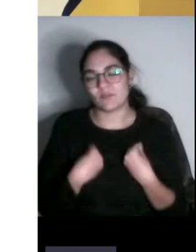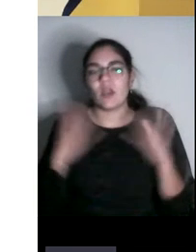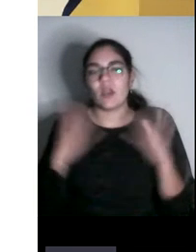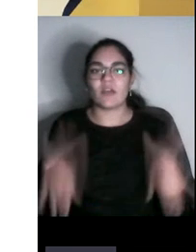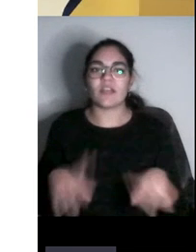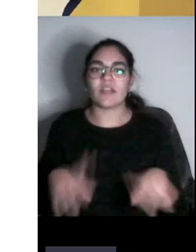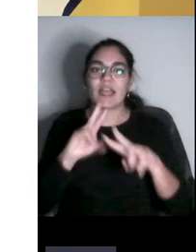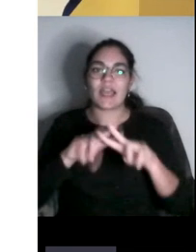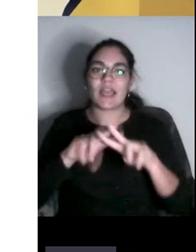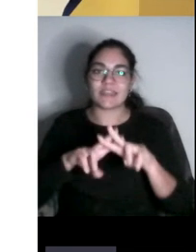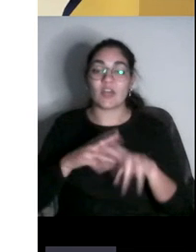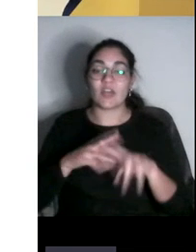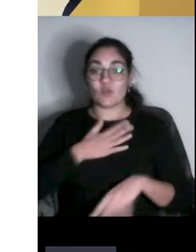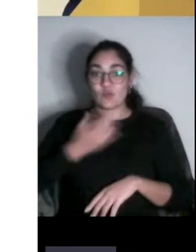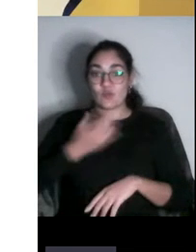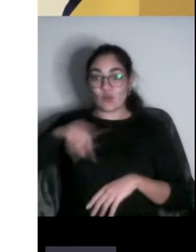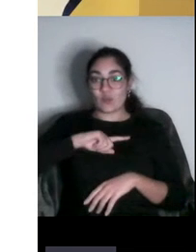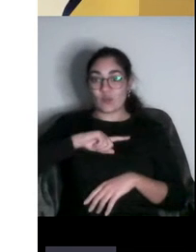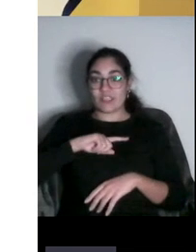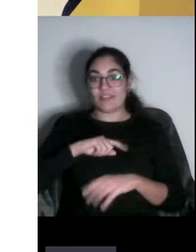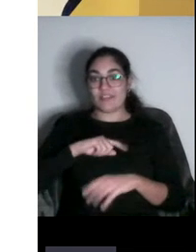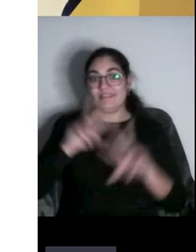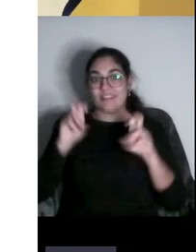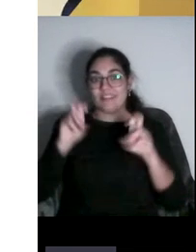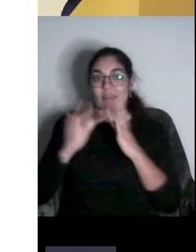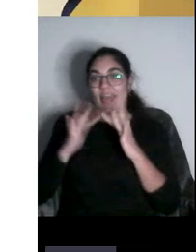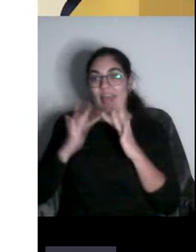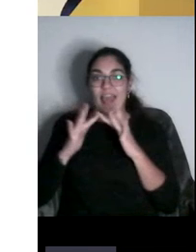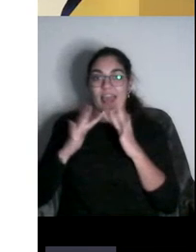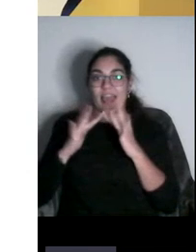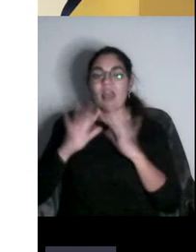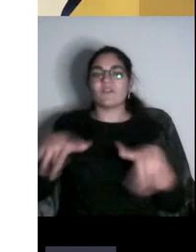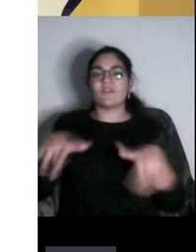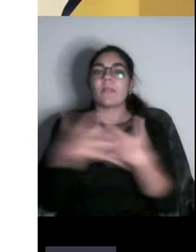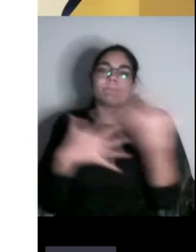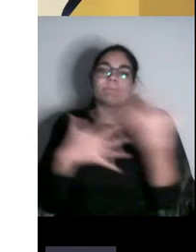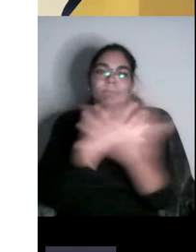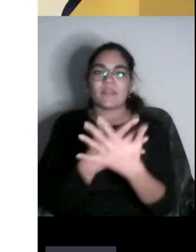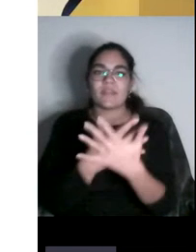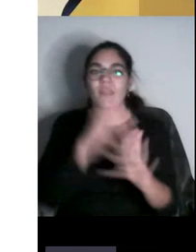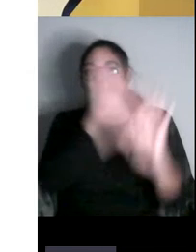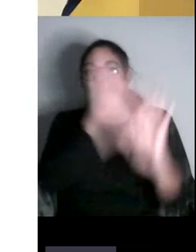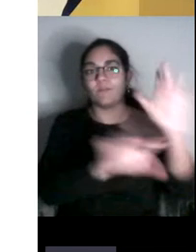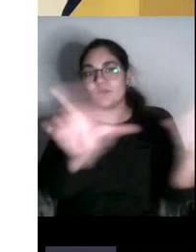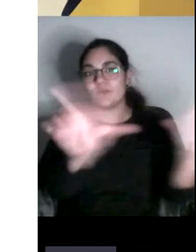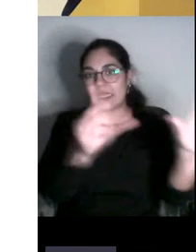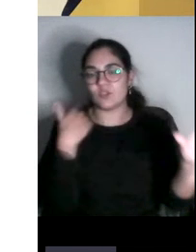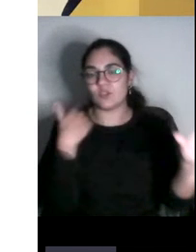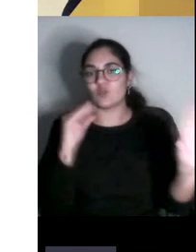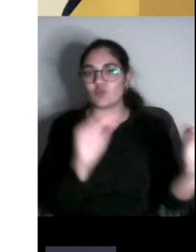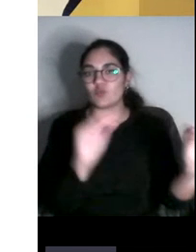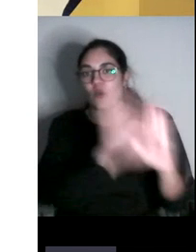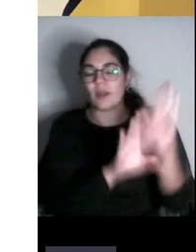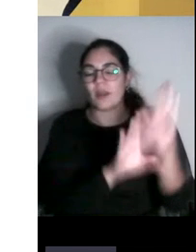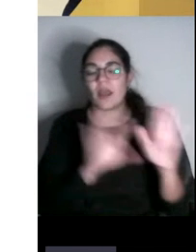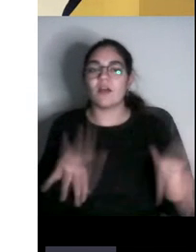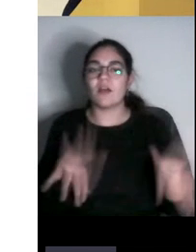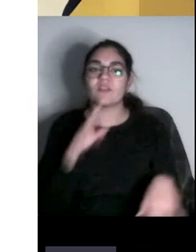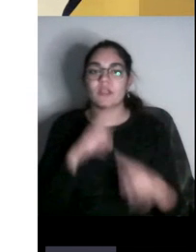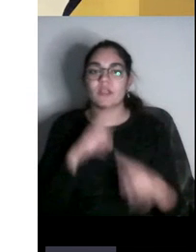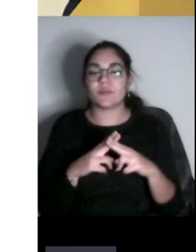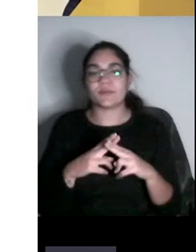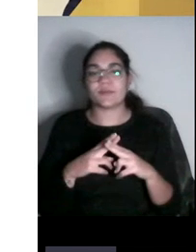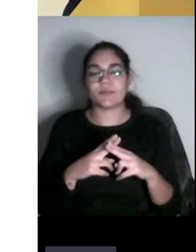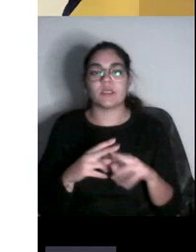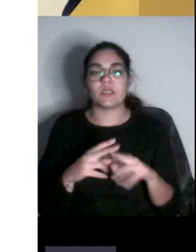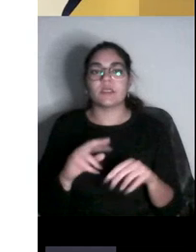hashtag de nuestras interacciones pues se mezclaban con las interacciones del programa y no también vamos a segunda parte del título